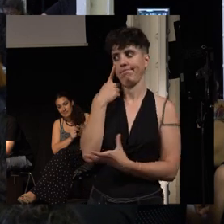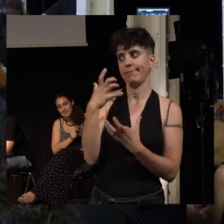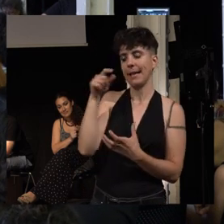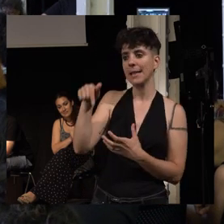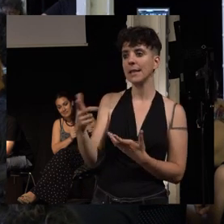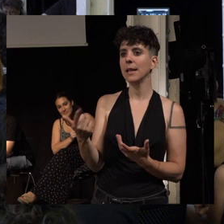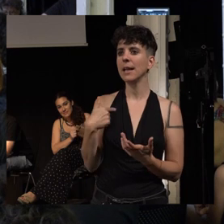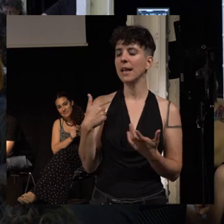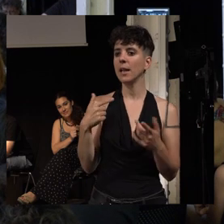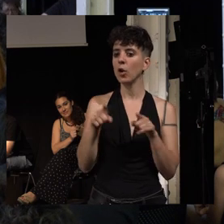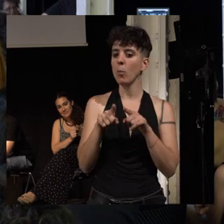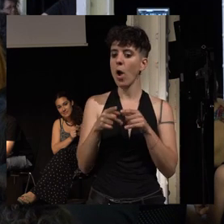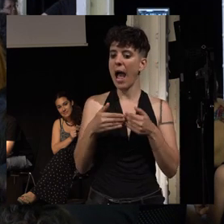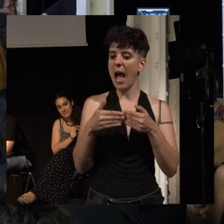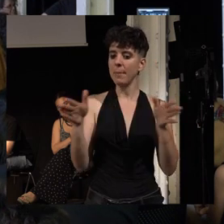que puede abrir una mesa